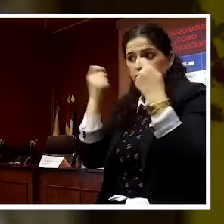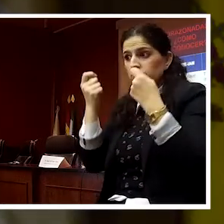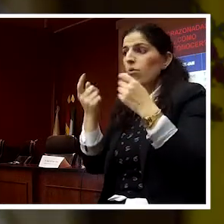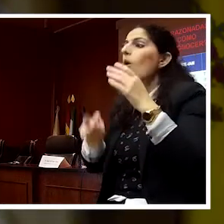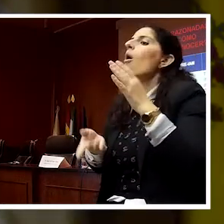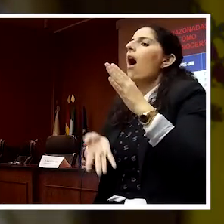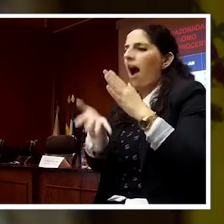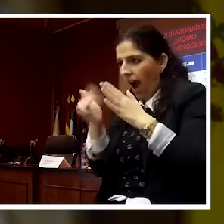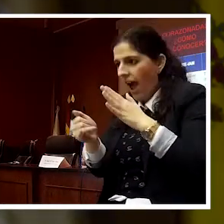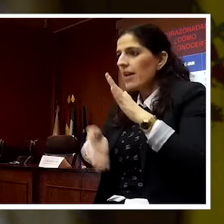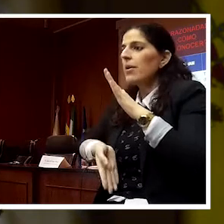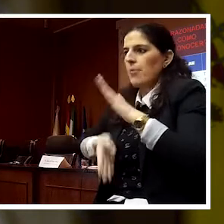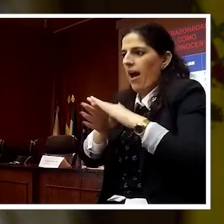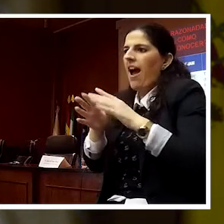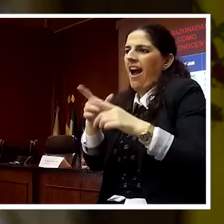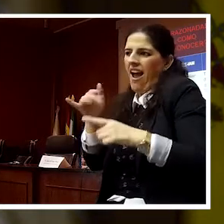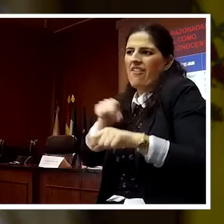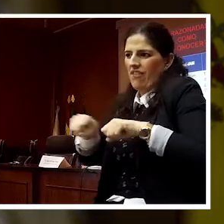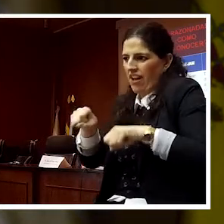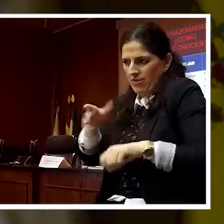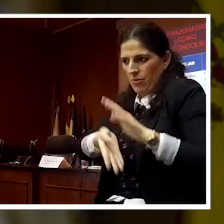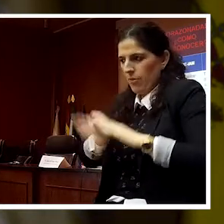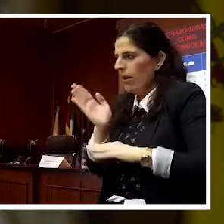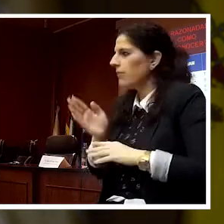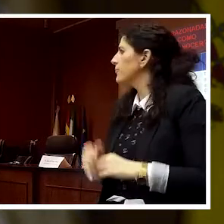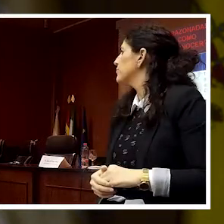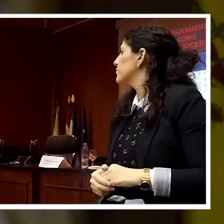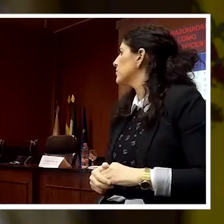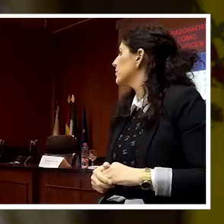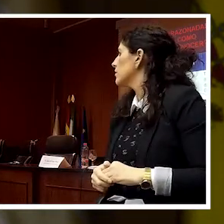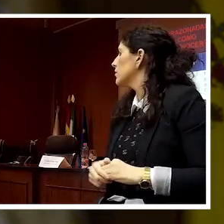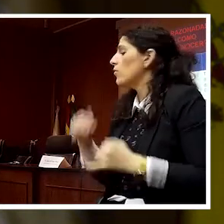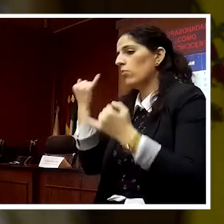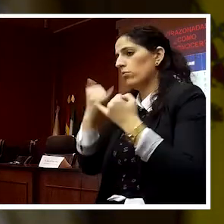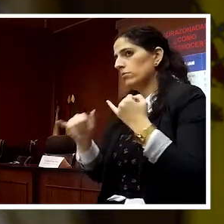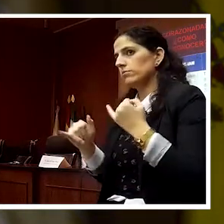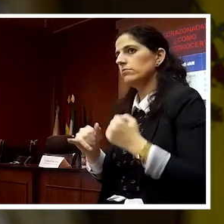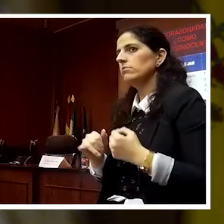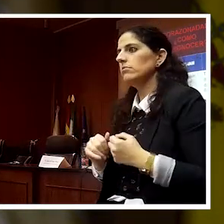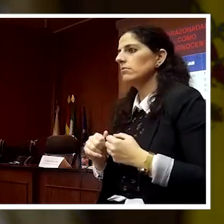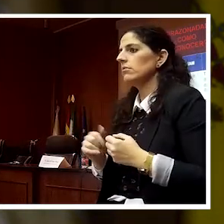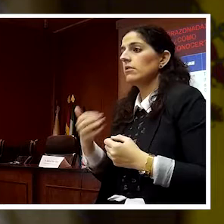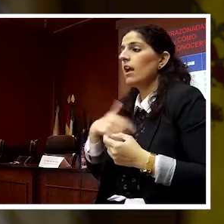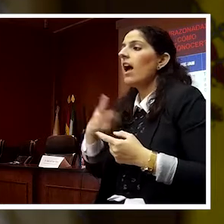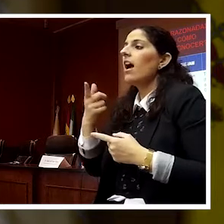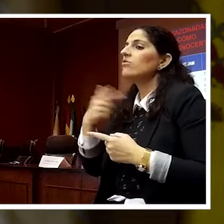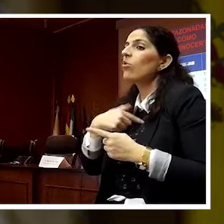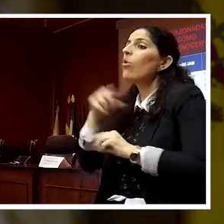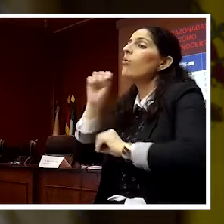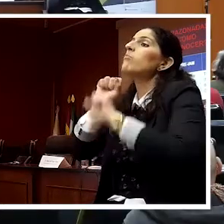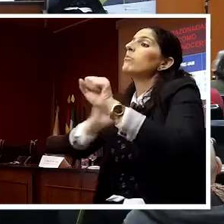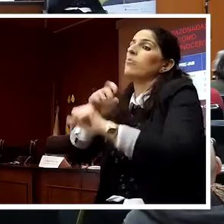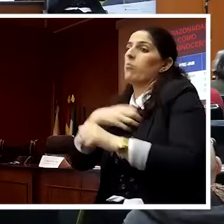el comienzo de la fase destructiva en el infarto de miocardio, en la que ya disponemos de muy poco